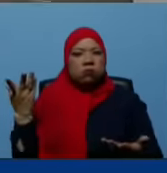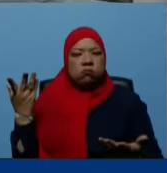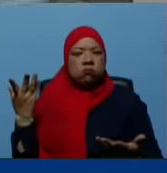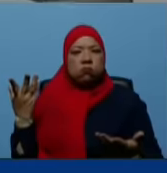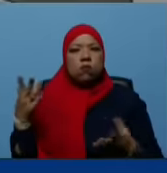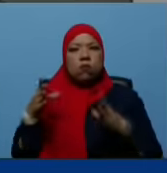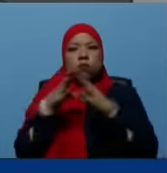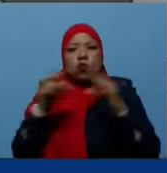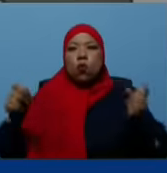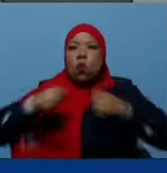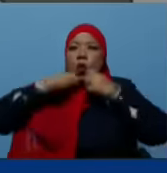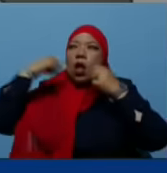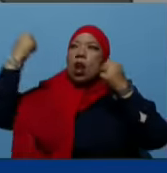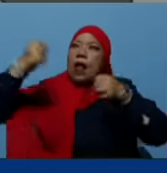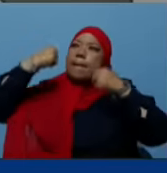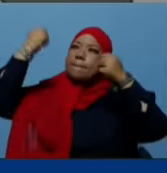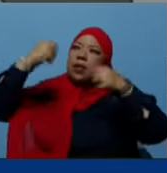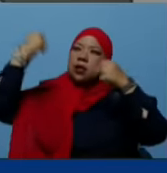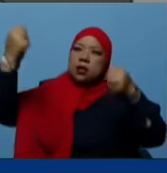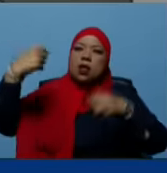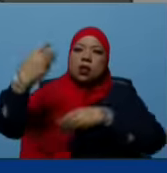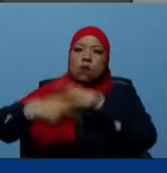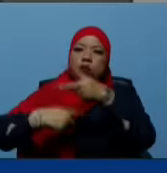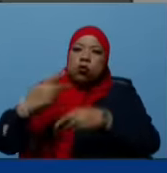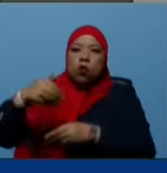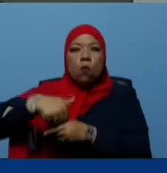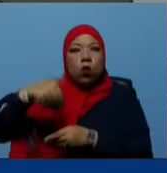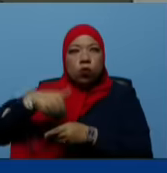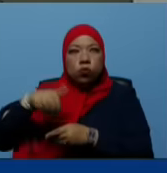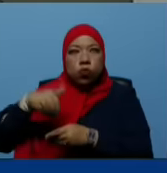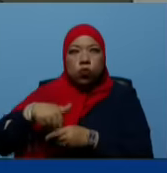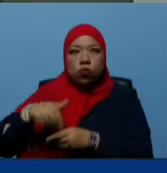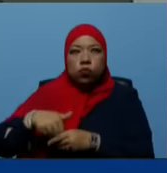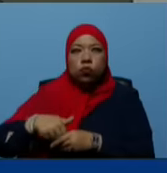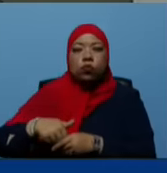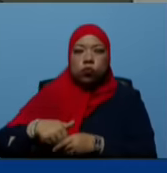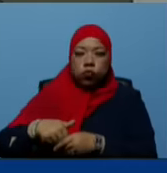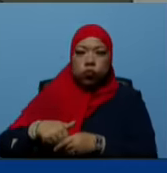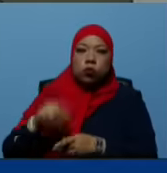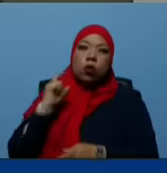Durante toda la campaña electoral pasada,